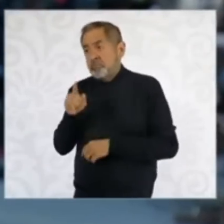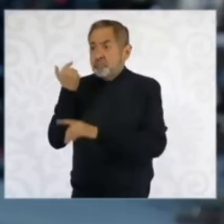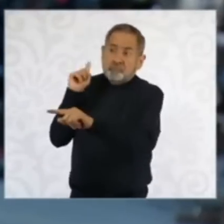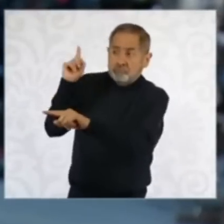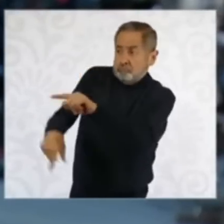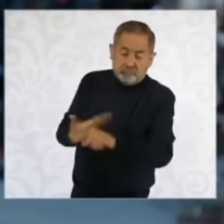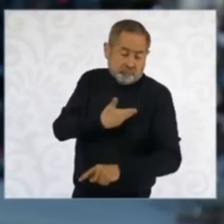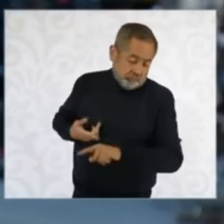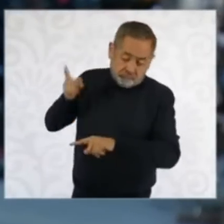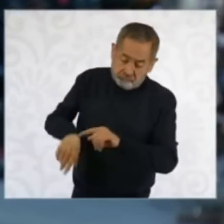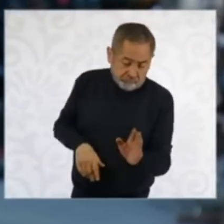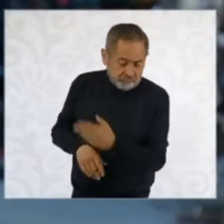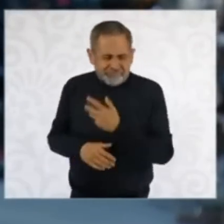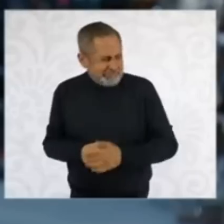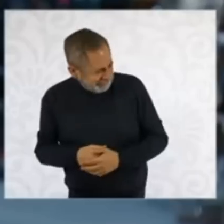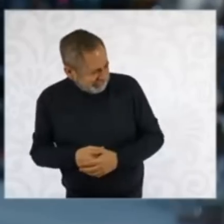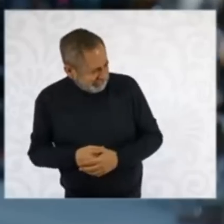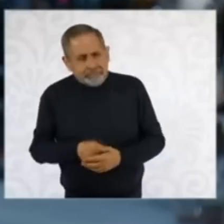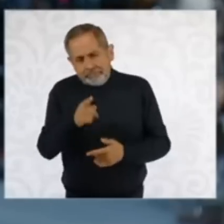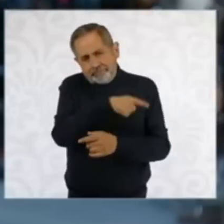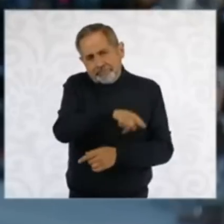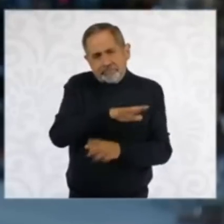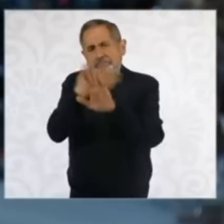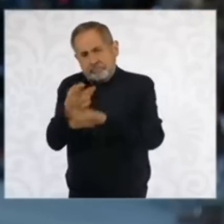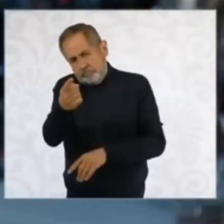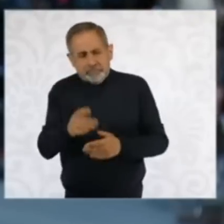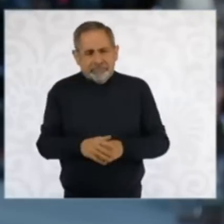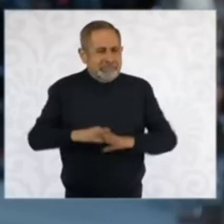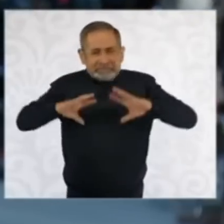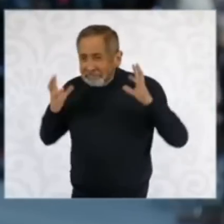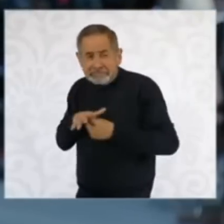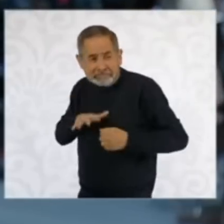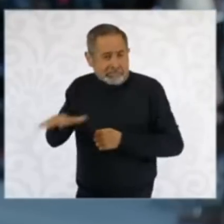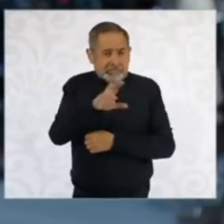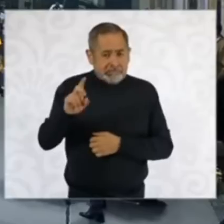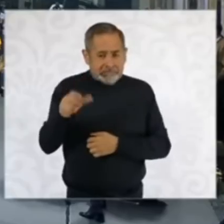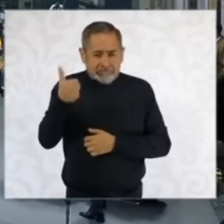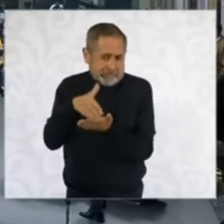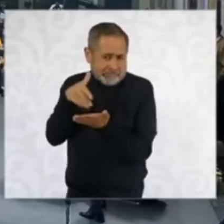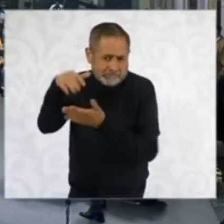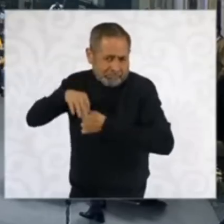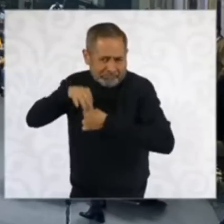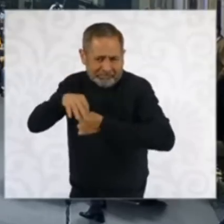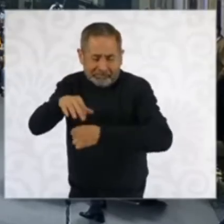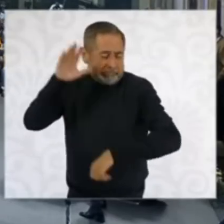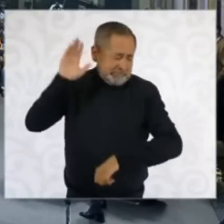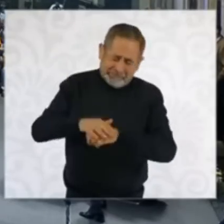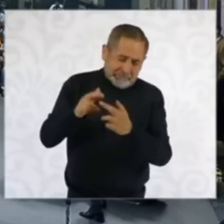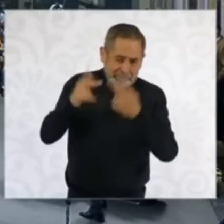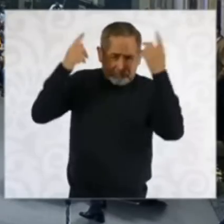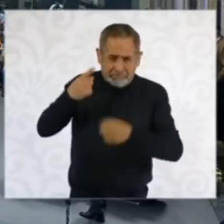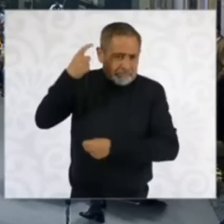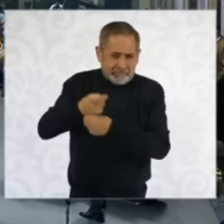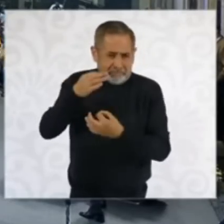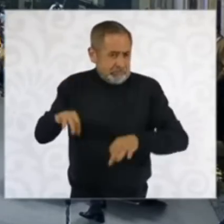destitución, lo han dejado ver contra usted, a pesar de los 36 millones que la respaldan en la votación, la más alta, de hecho, en